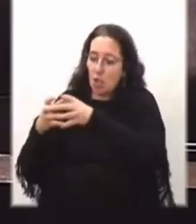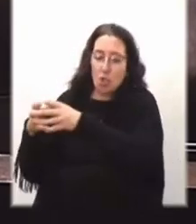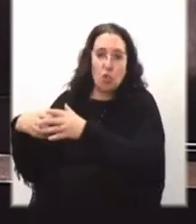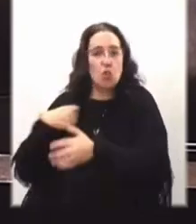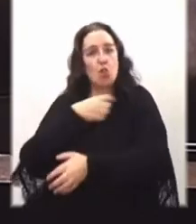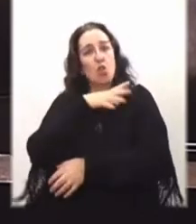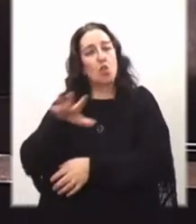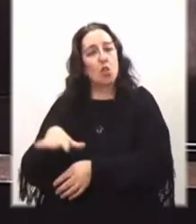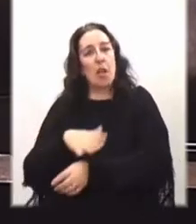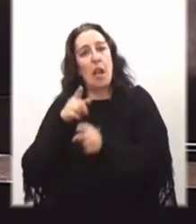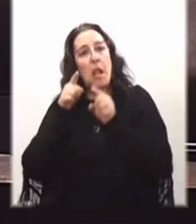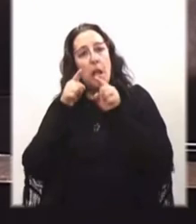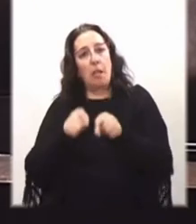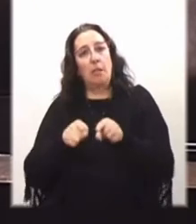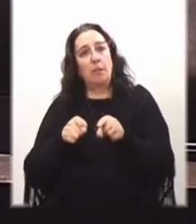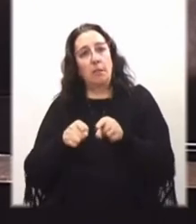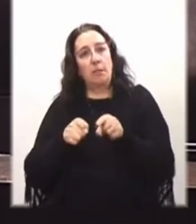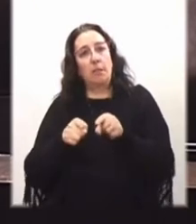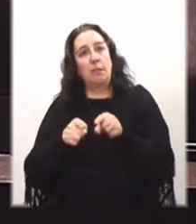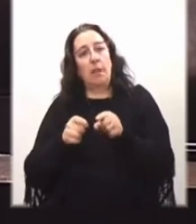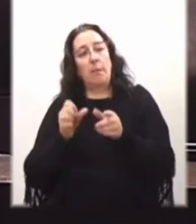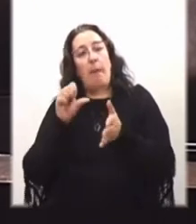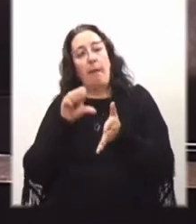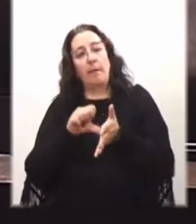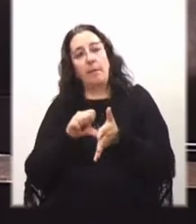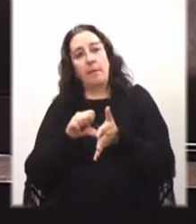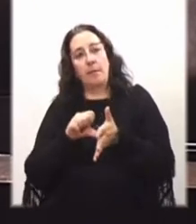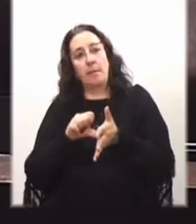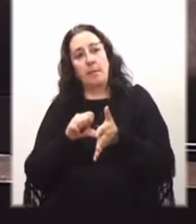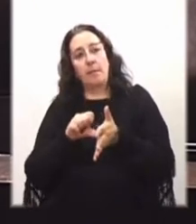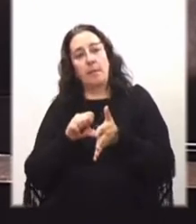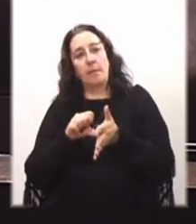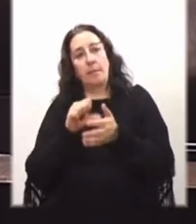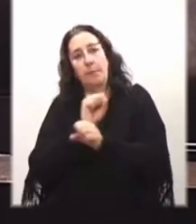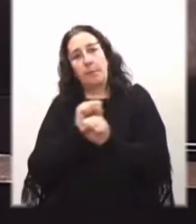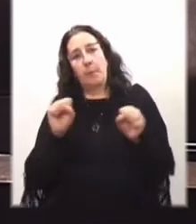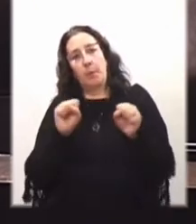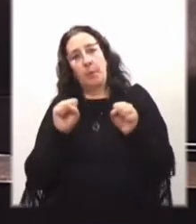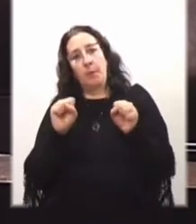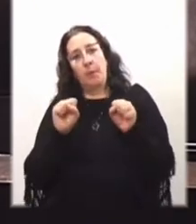cual el país enteramente puede